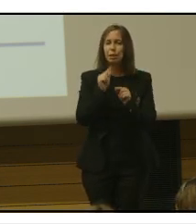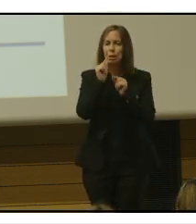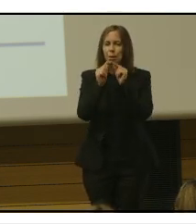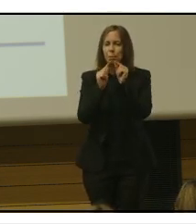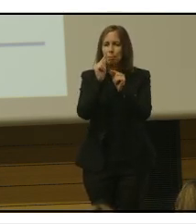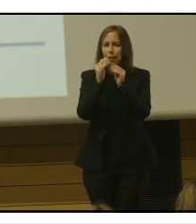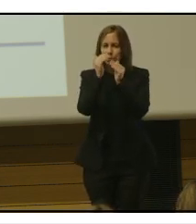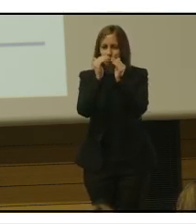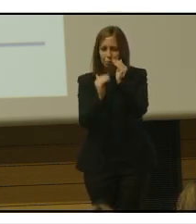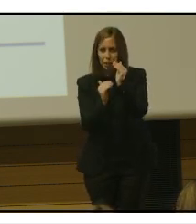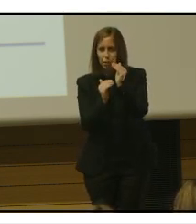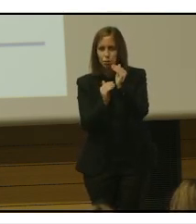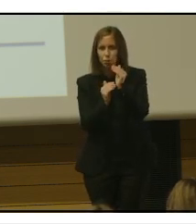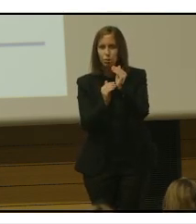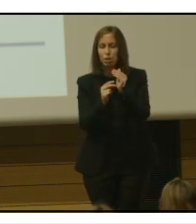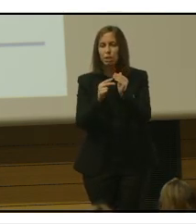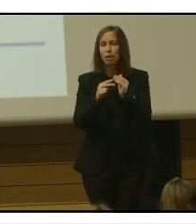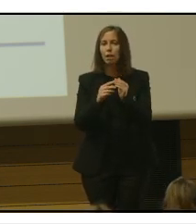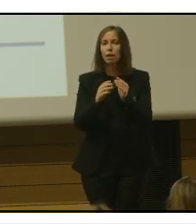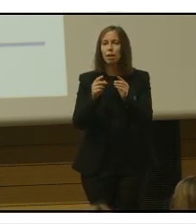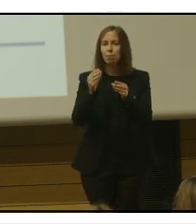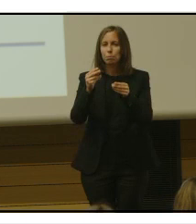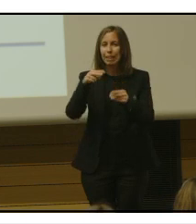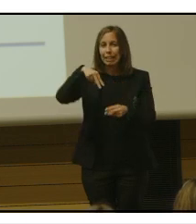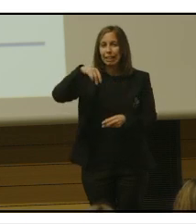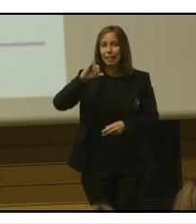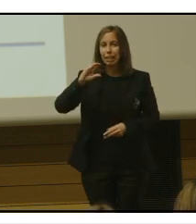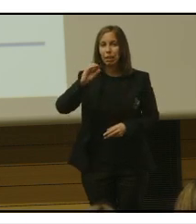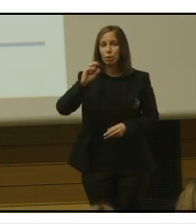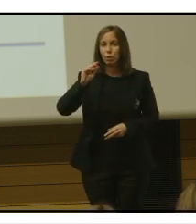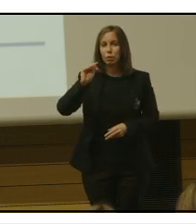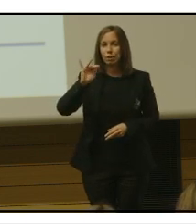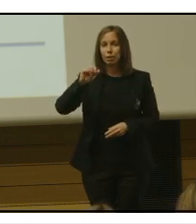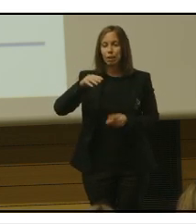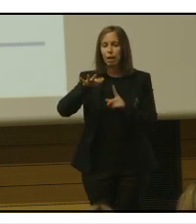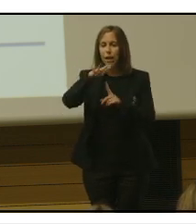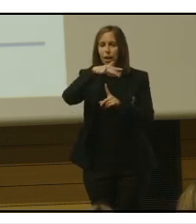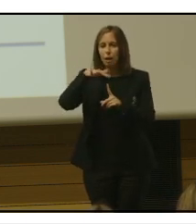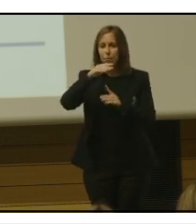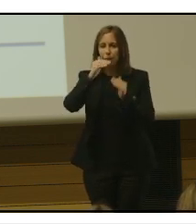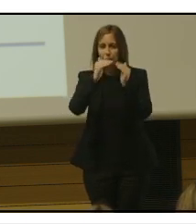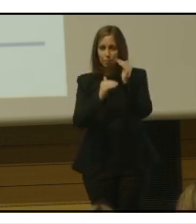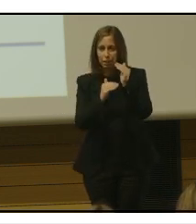había disminuido la cotinina, o más bien la nicotina ambiental, aquí trabajamos con filtros,